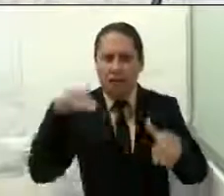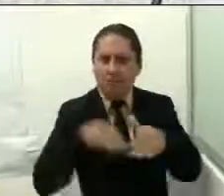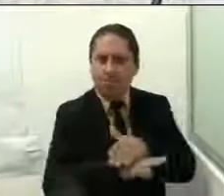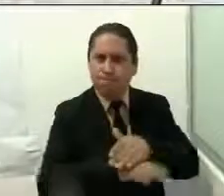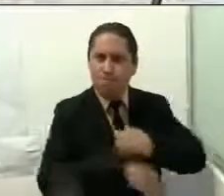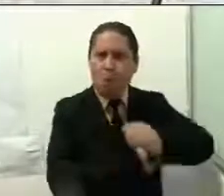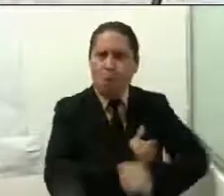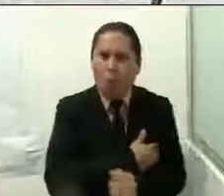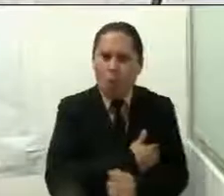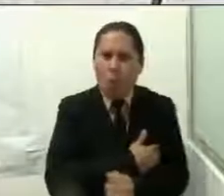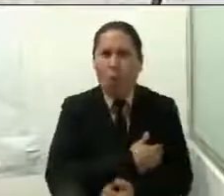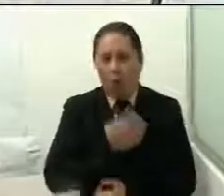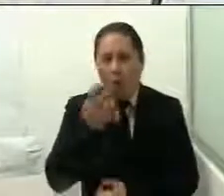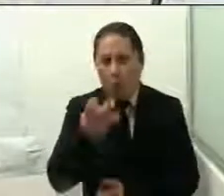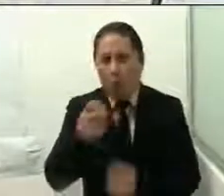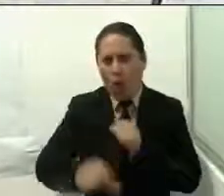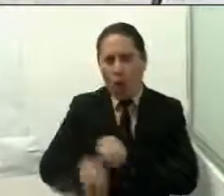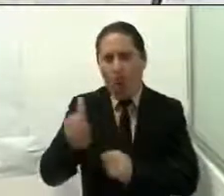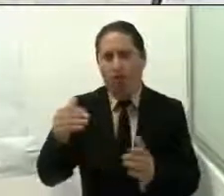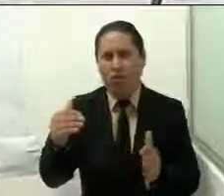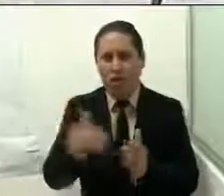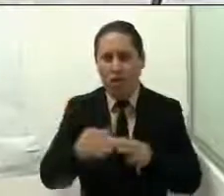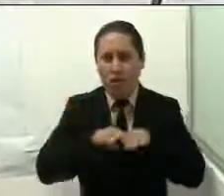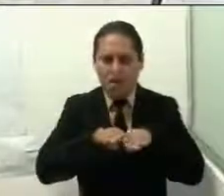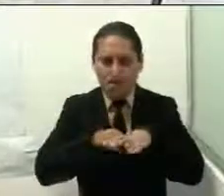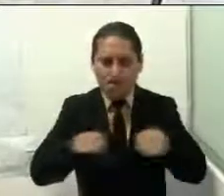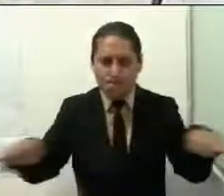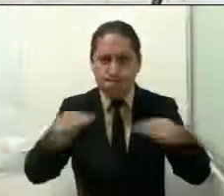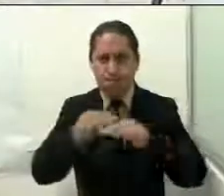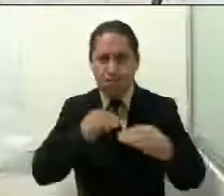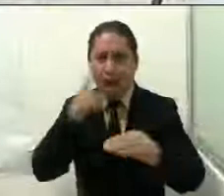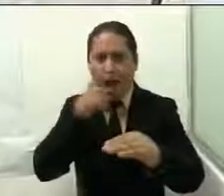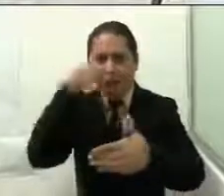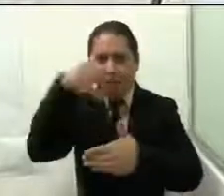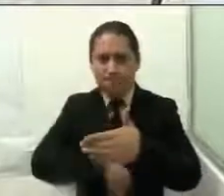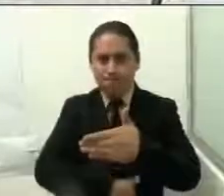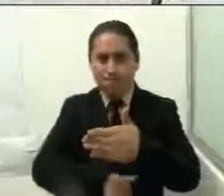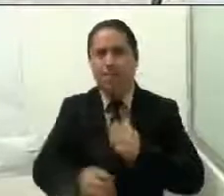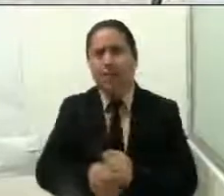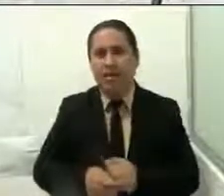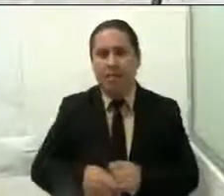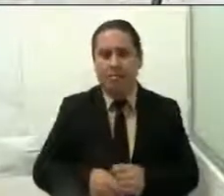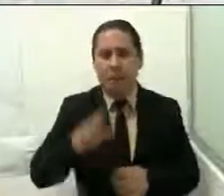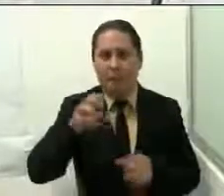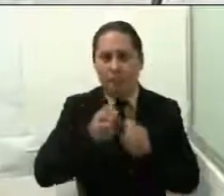11 mil 300 metros cúbicos de agua y reagan